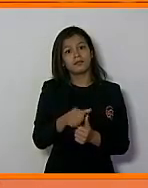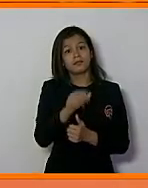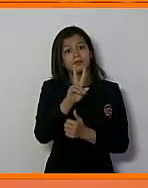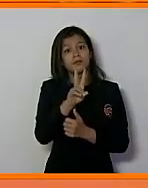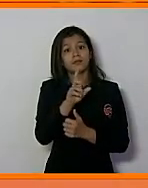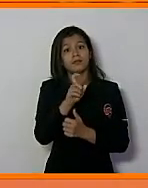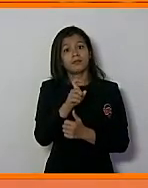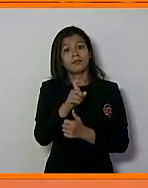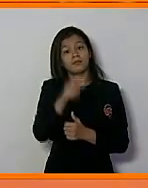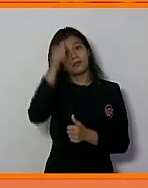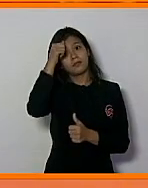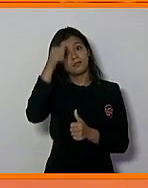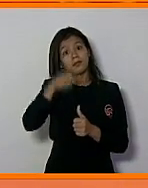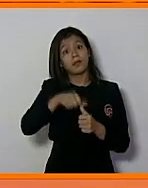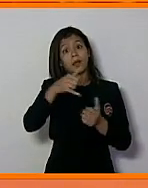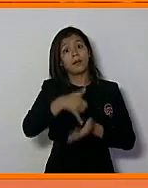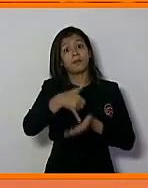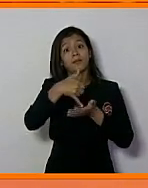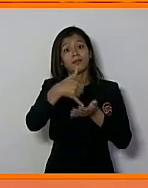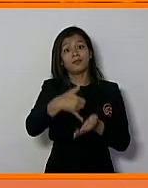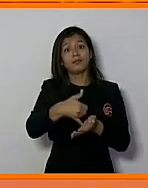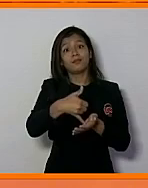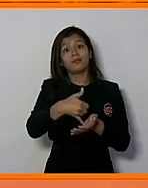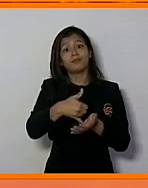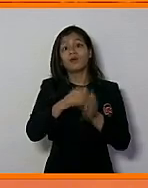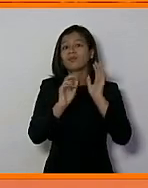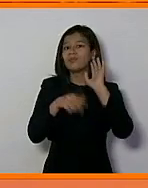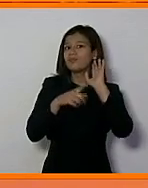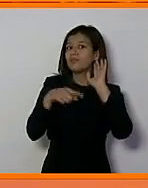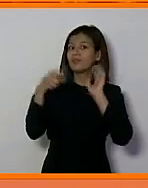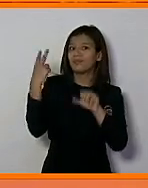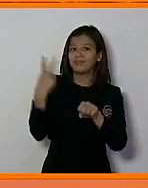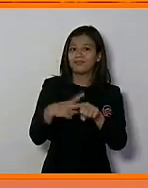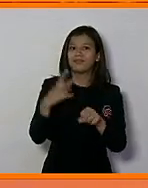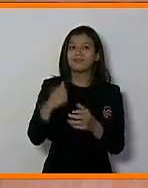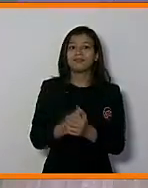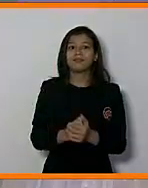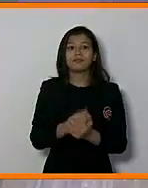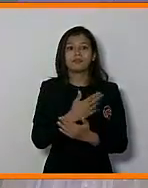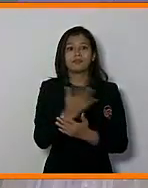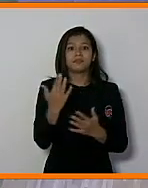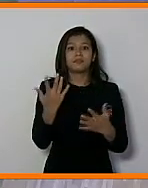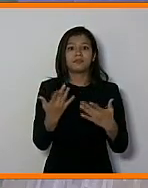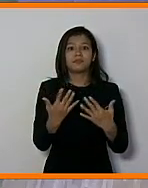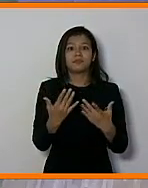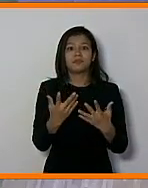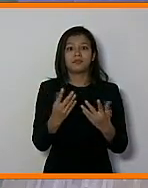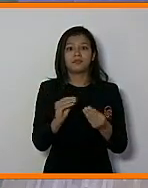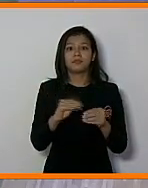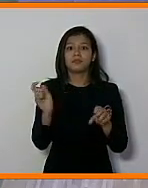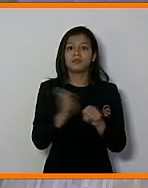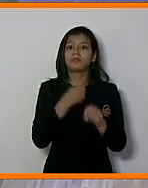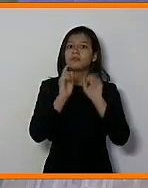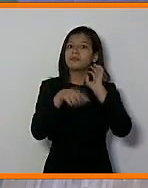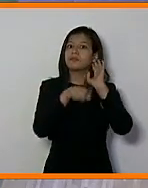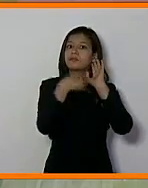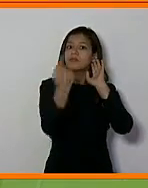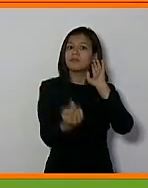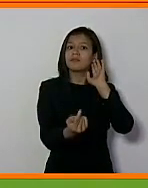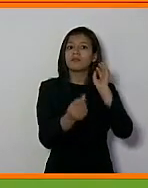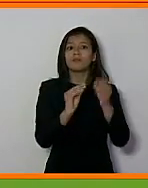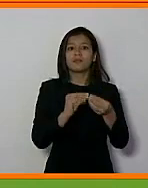2X, recuerda, tu premio se multiplica por 2 en diaria, pero si sos jugador para más 1, te deseo suerte, porque el